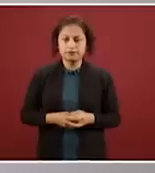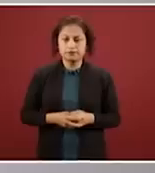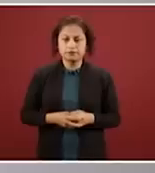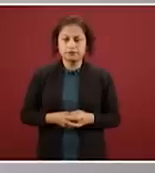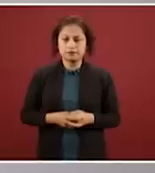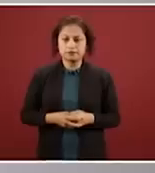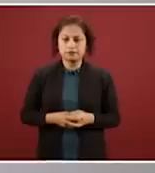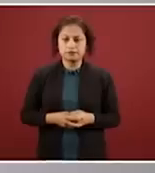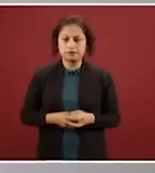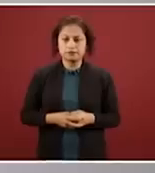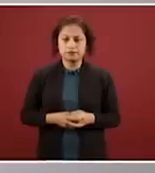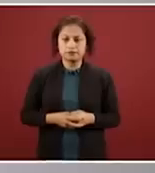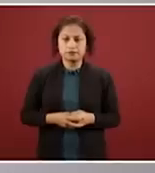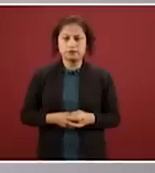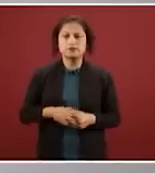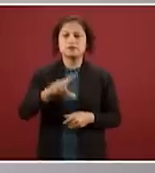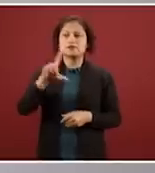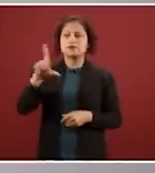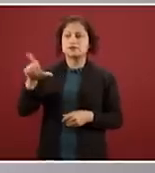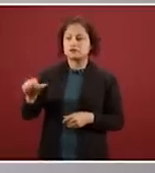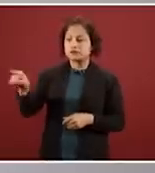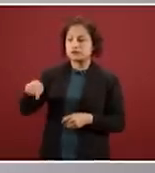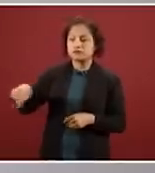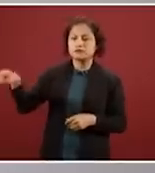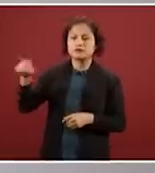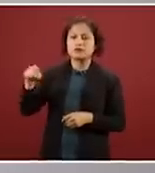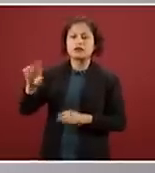produjeron órdenes de aprehensión.